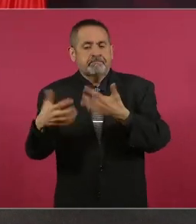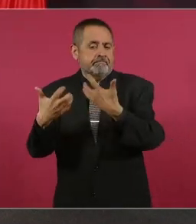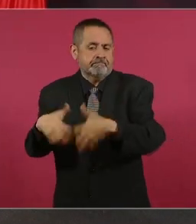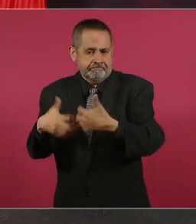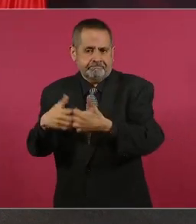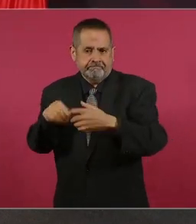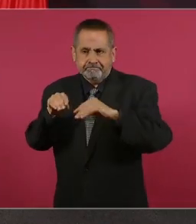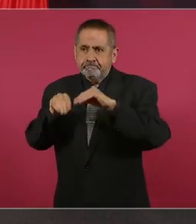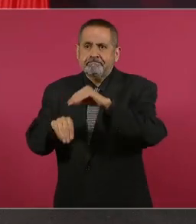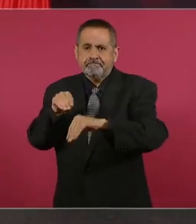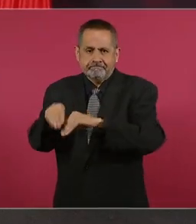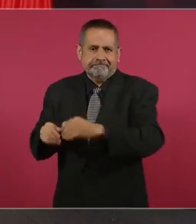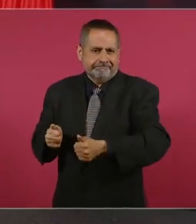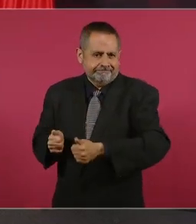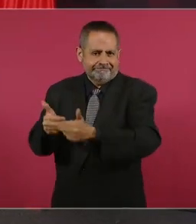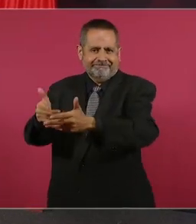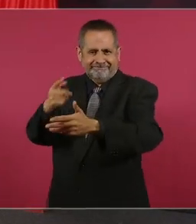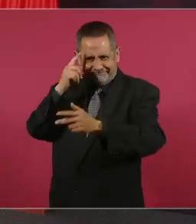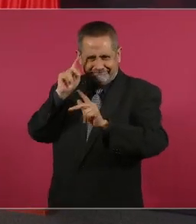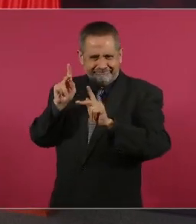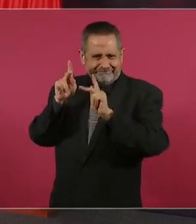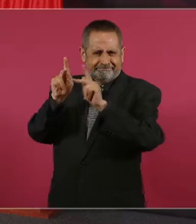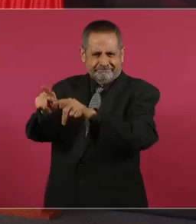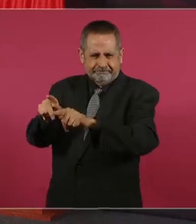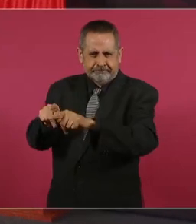se están montando para